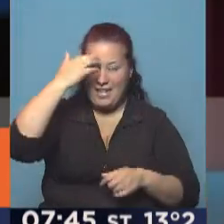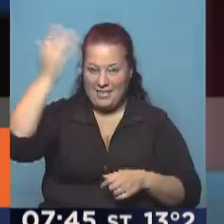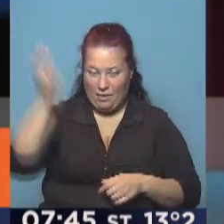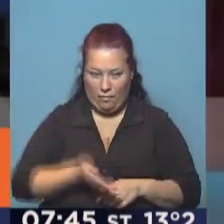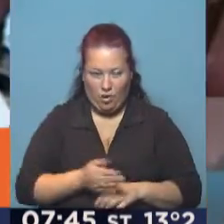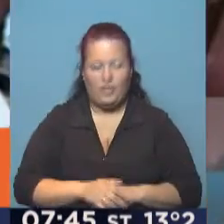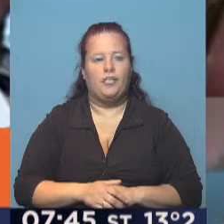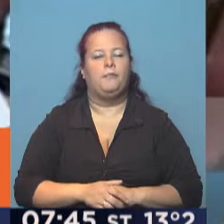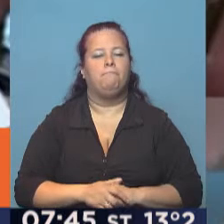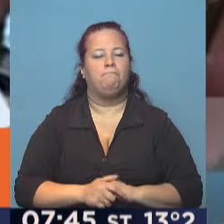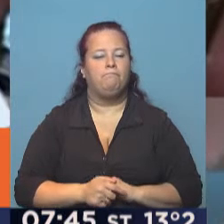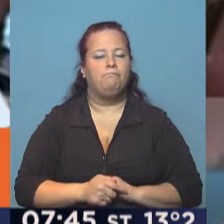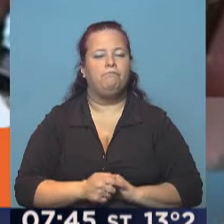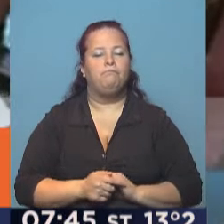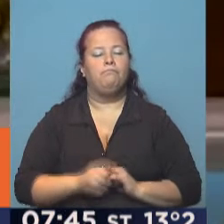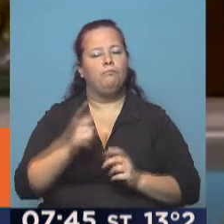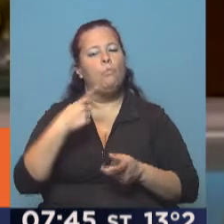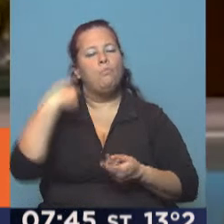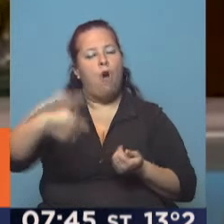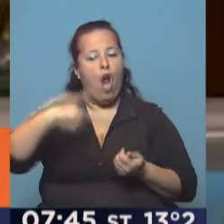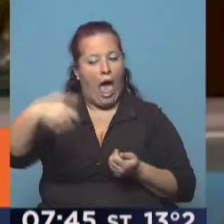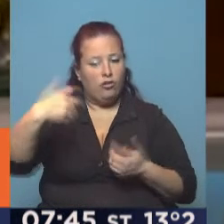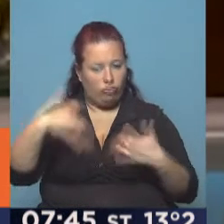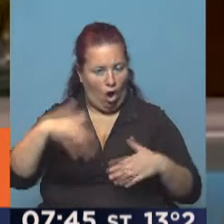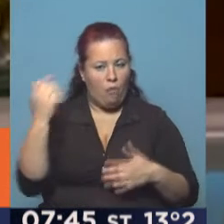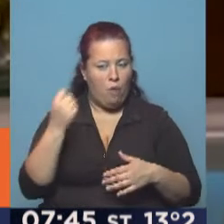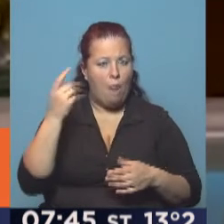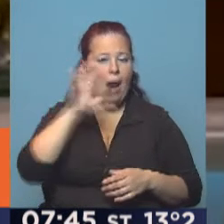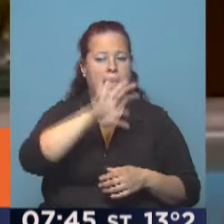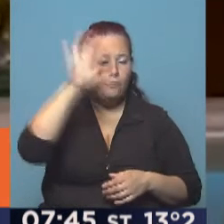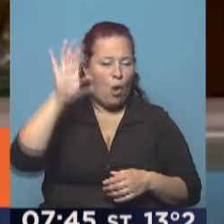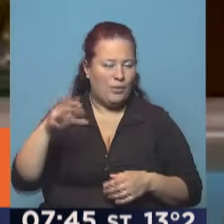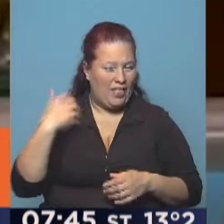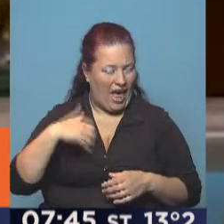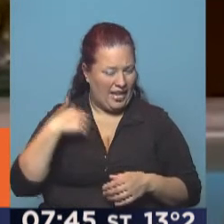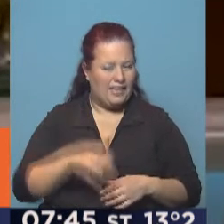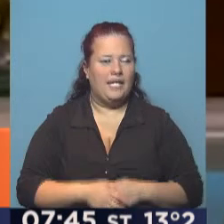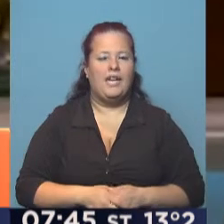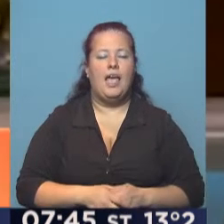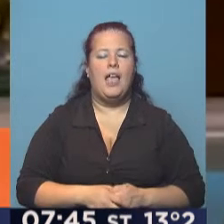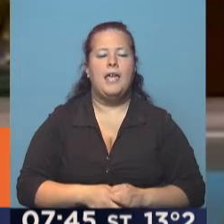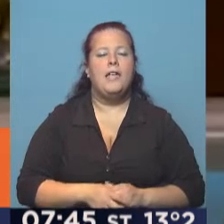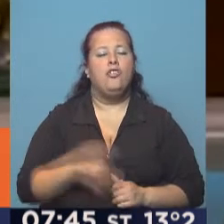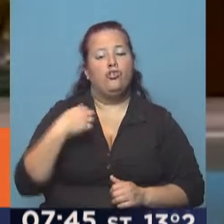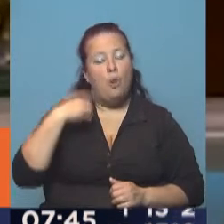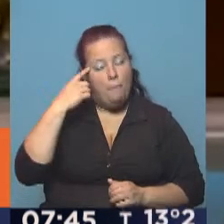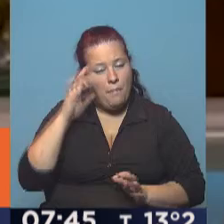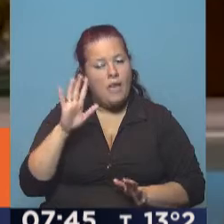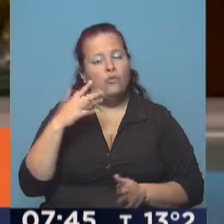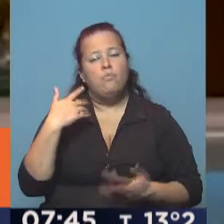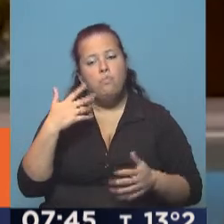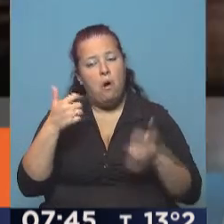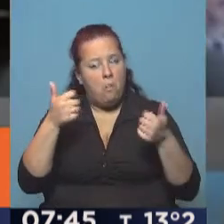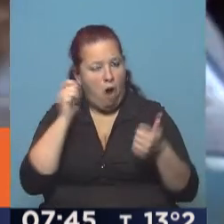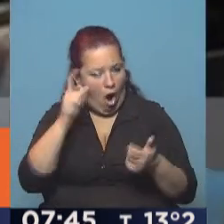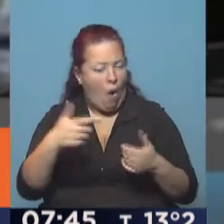15%. Hay una moratoria importante también para las provincias argentinas. Creo que puede ser